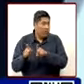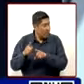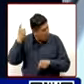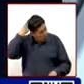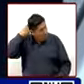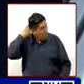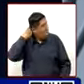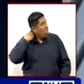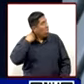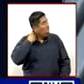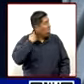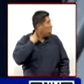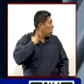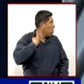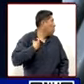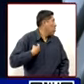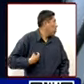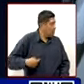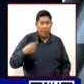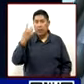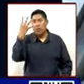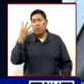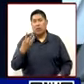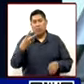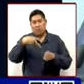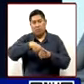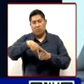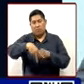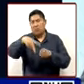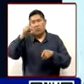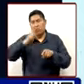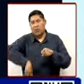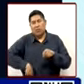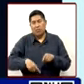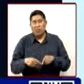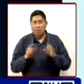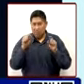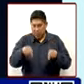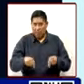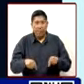disimular. Claro. Porque eran cuatro. Pues no iban a entrar los cuatro en la moto, ¿no? Sí, por supuesto.